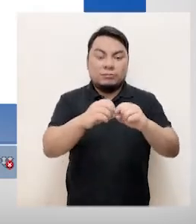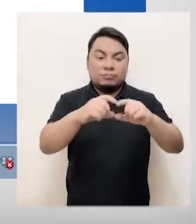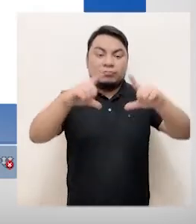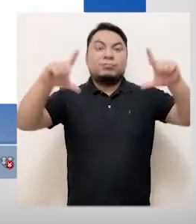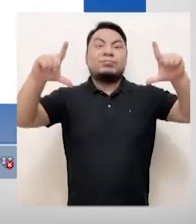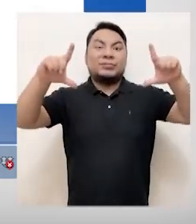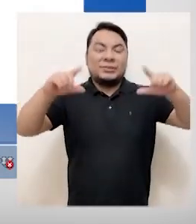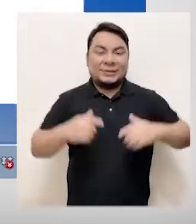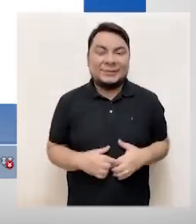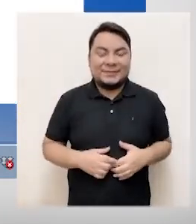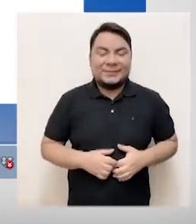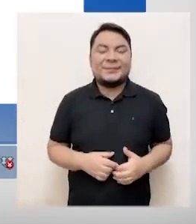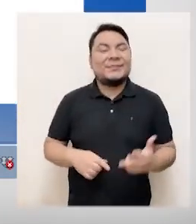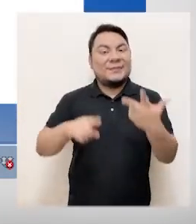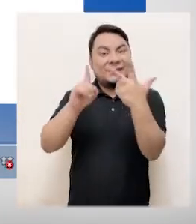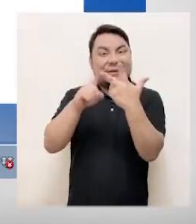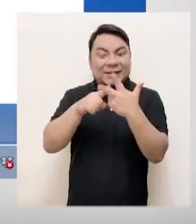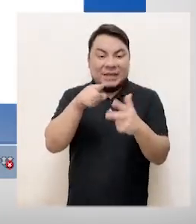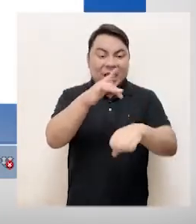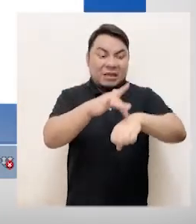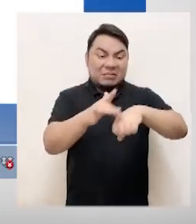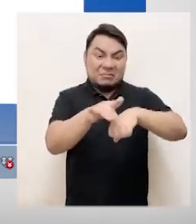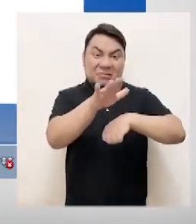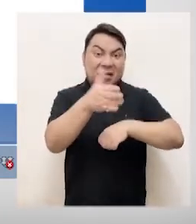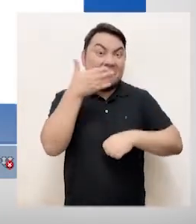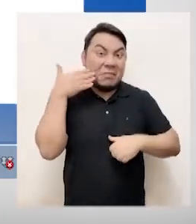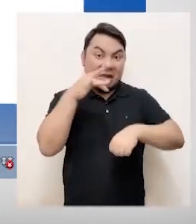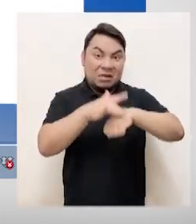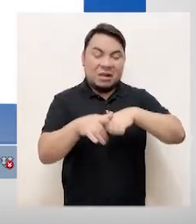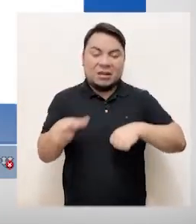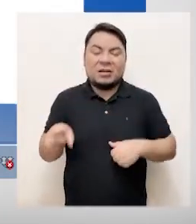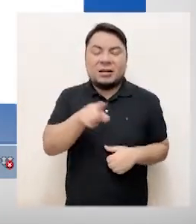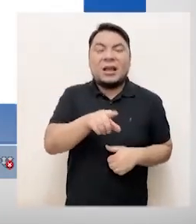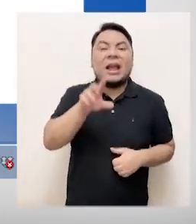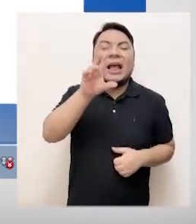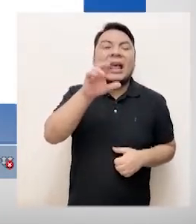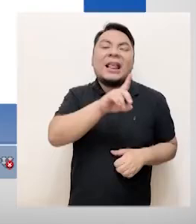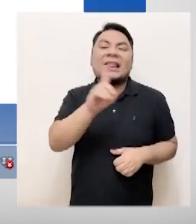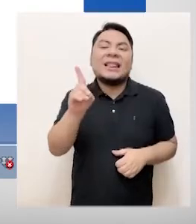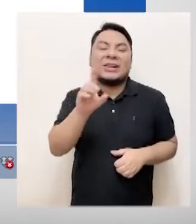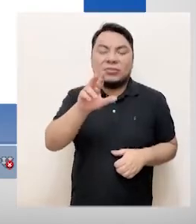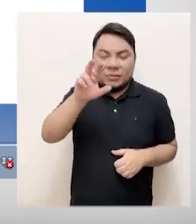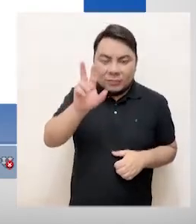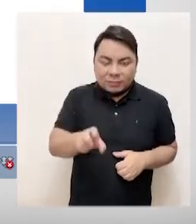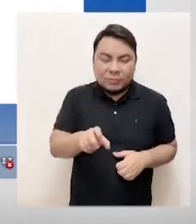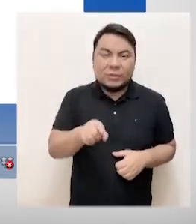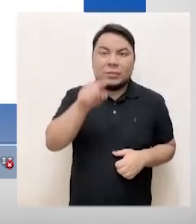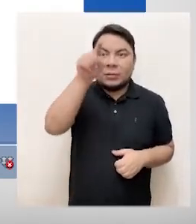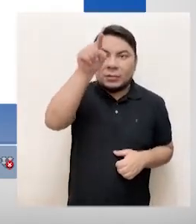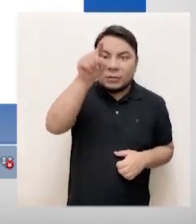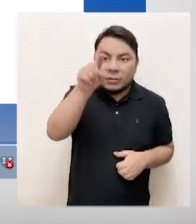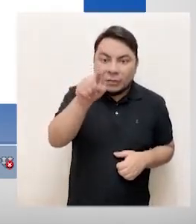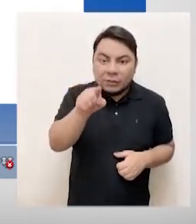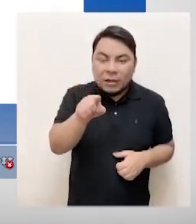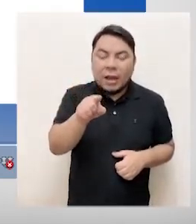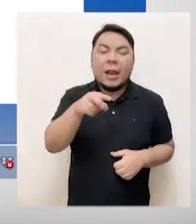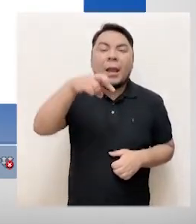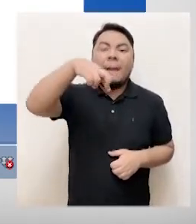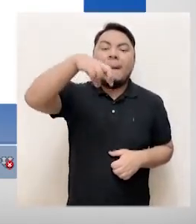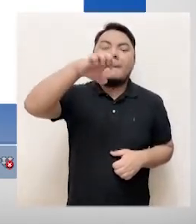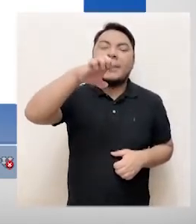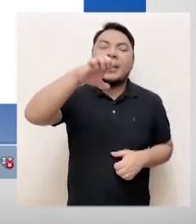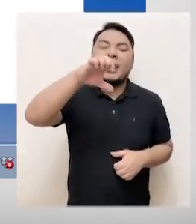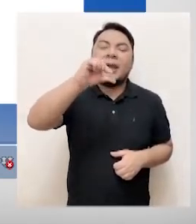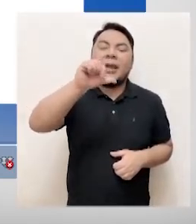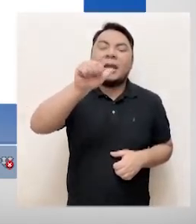nueva ventana. 3. En el espacio en blanco, haga clic derecho y seleccione del menú de opciones el